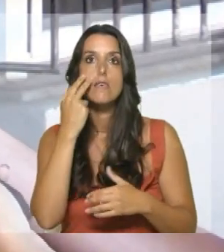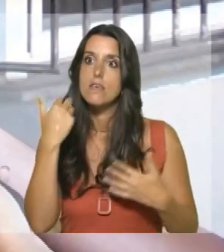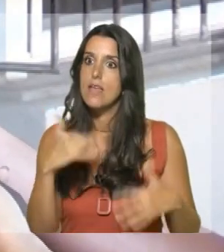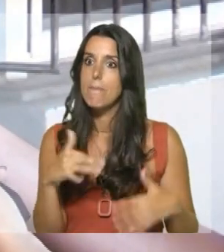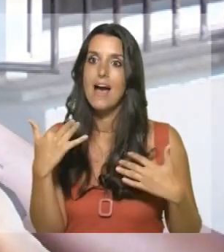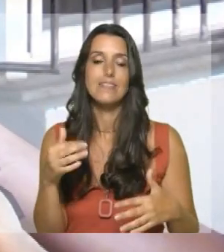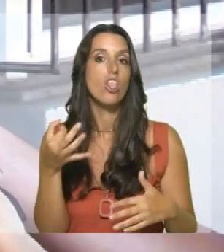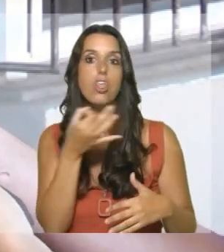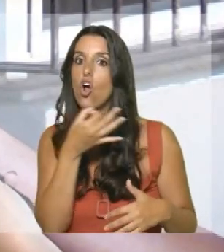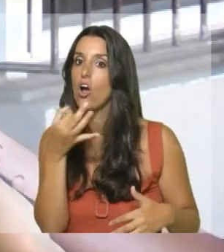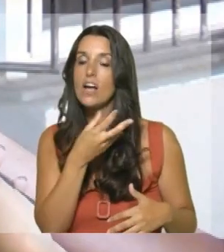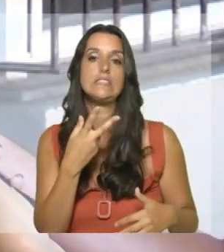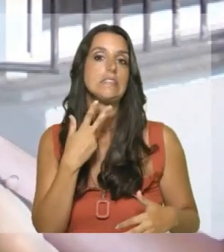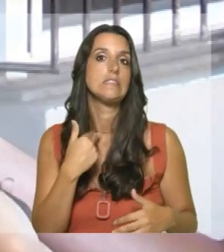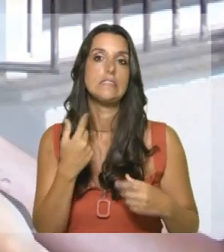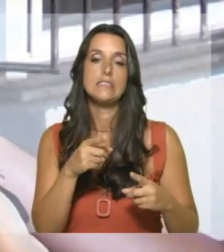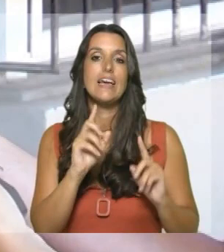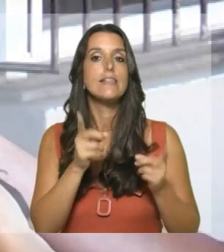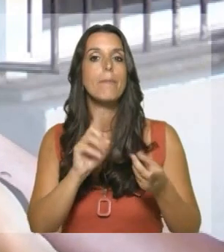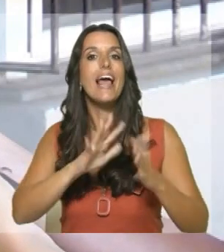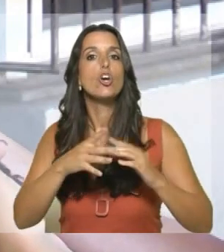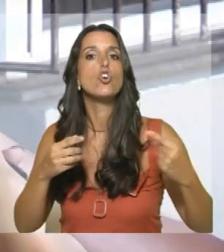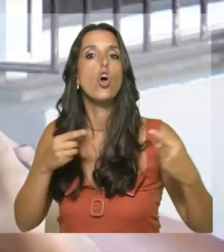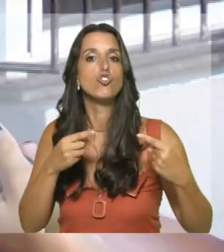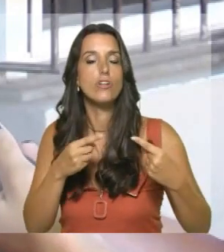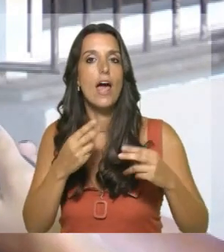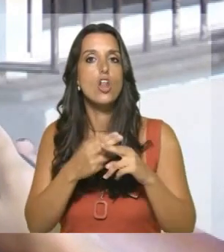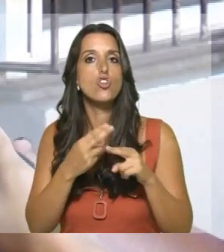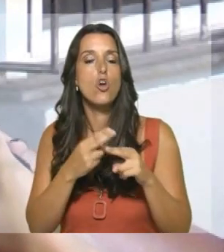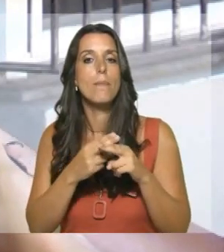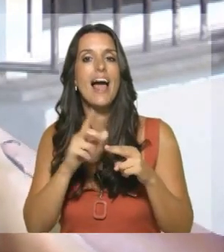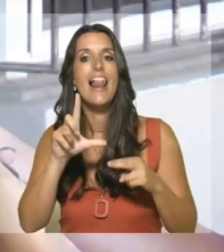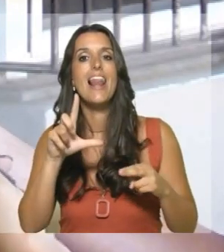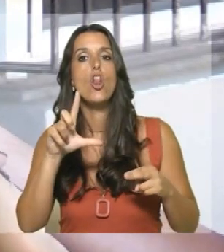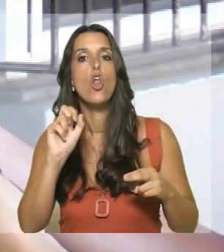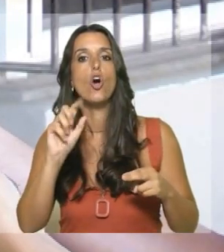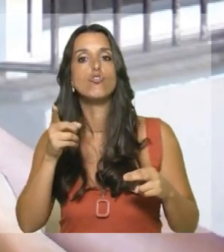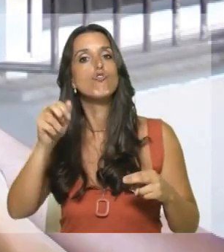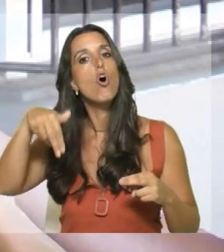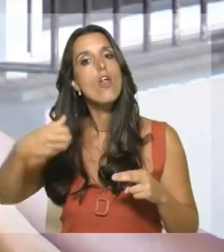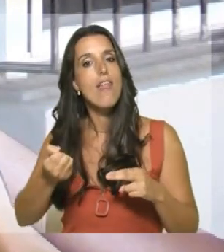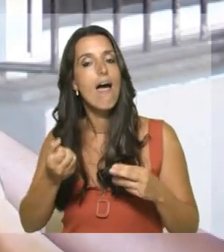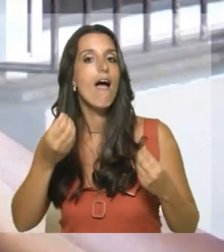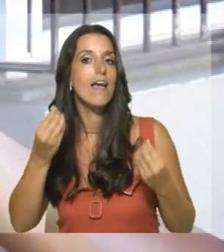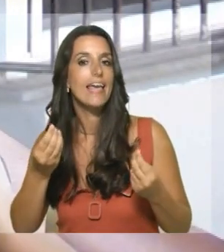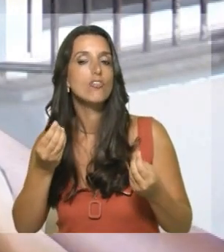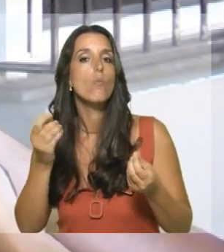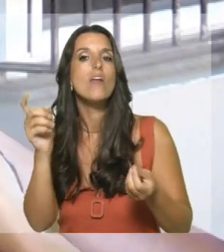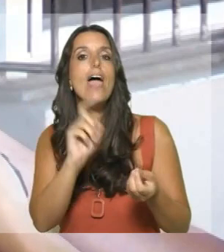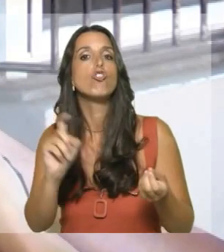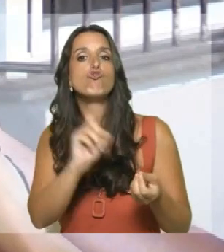al punto de que también hay un antídoto para el fentanilo, que se llama la naloxona, que se utiliza mediante un aerosol